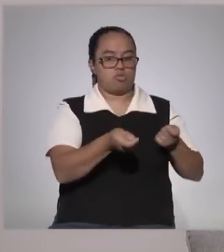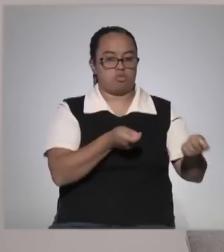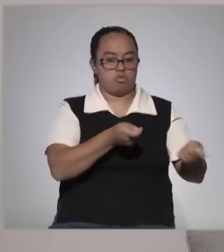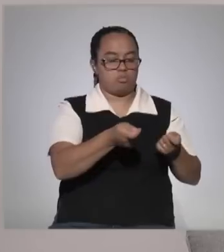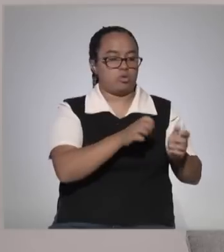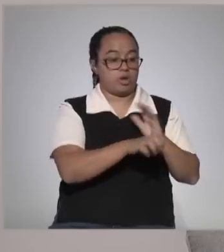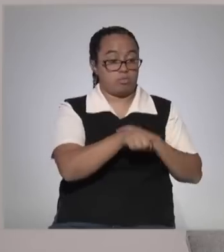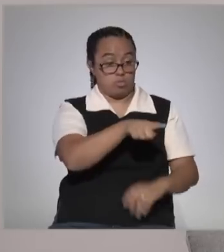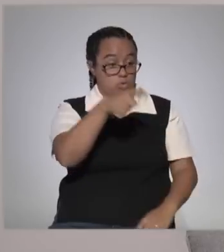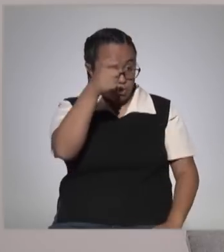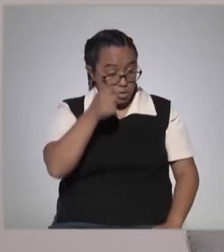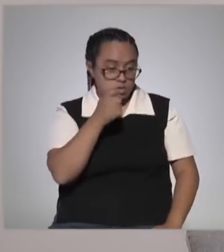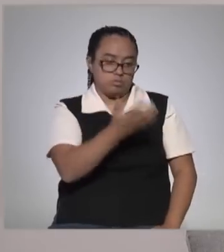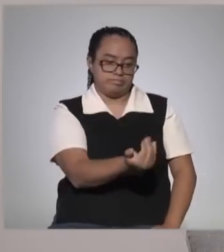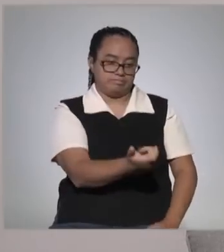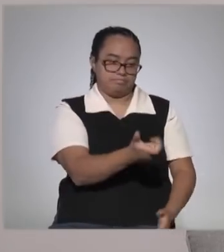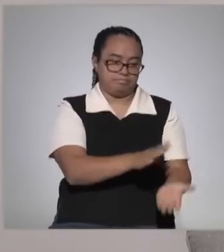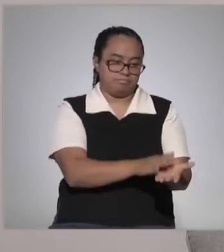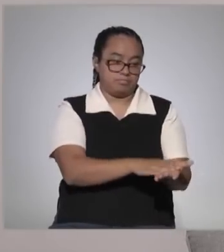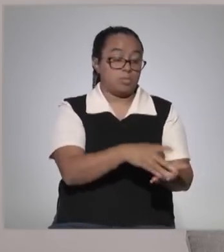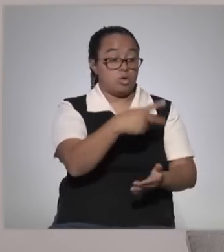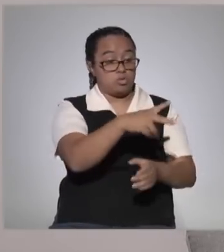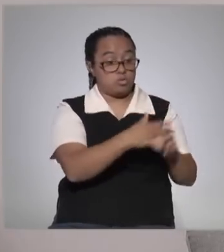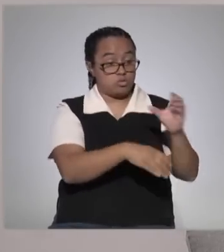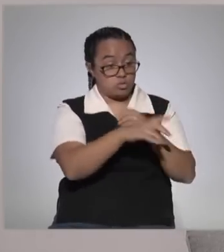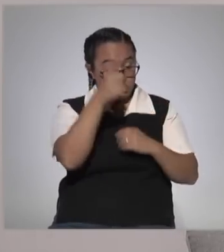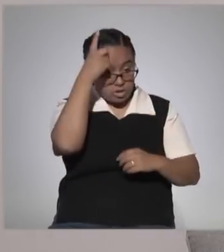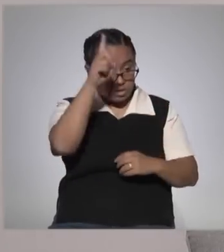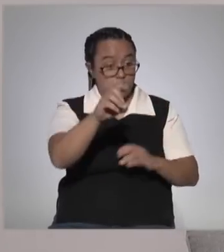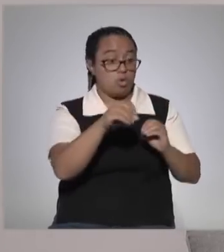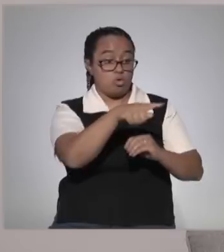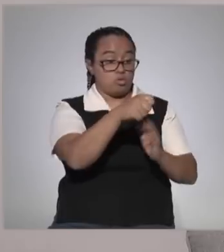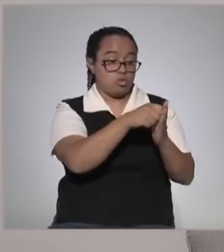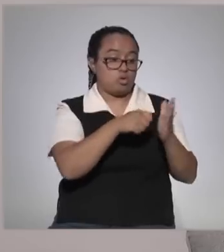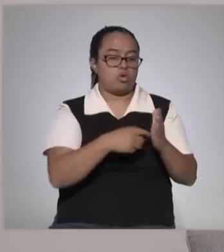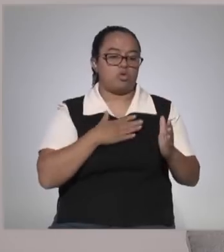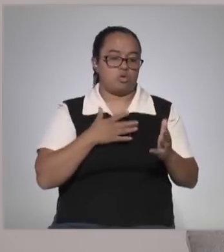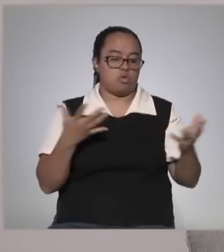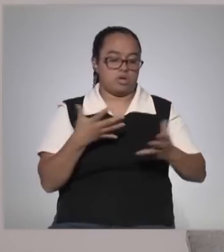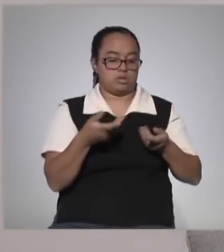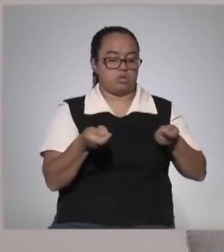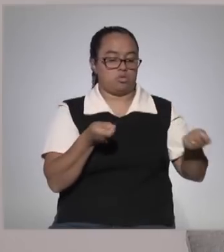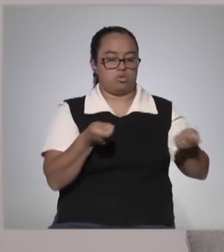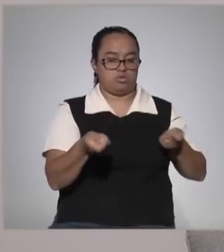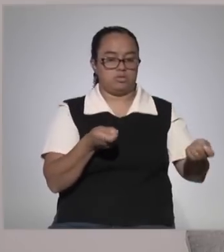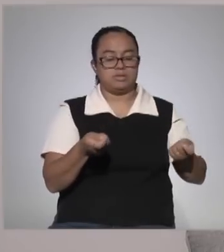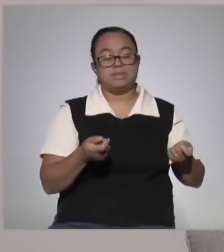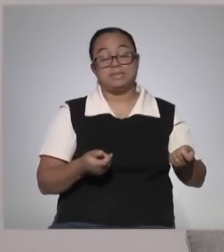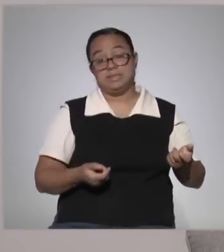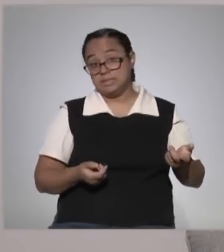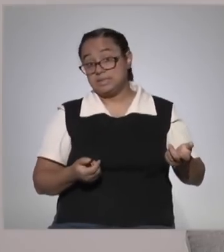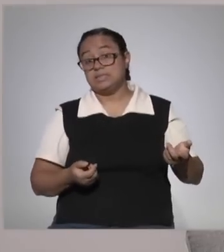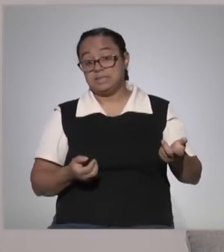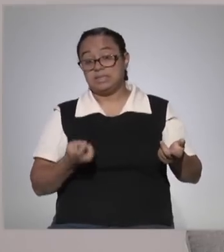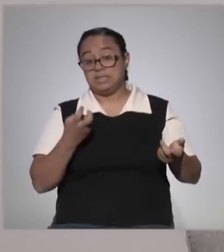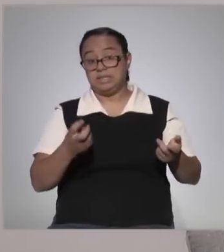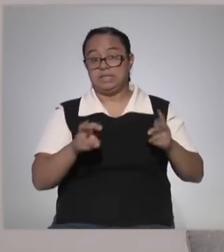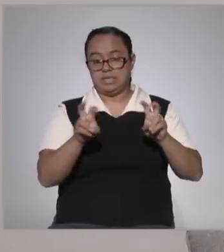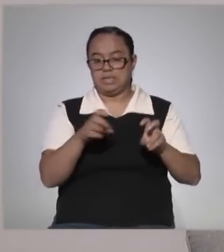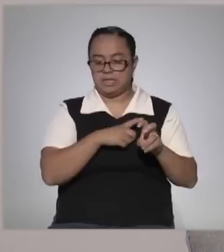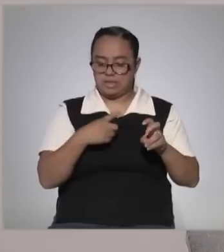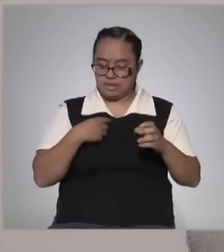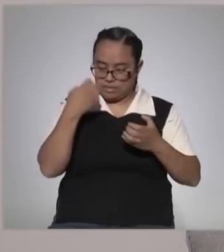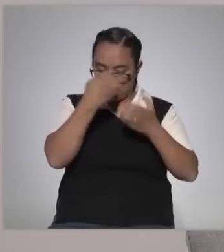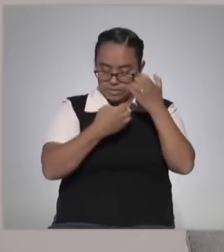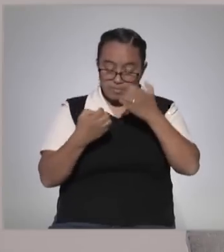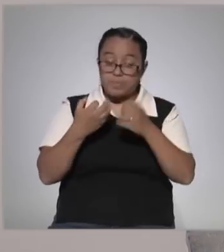tu pensión, tus propiedades, tu testamento, ¿no? O sea, sí es todo un tema que se tendría que analizar. Vamos a ir